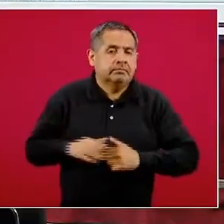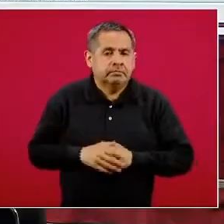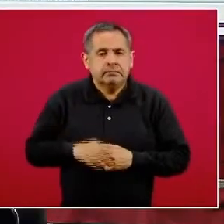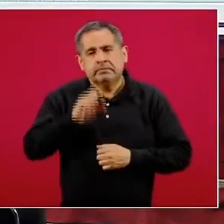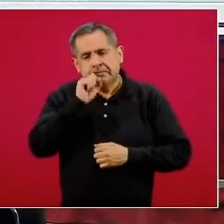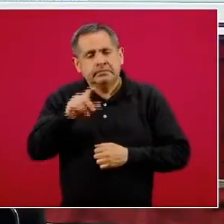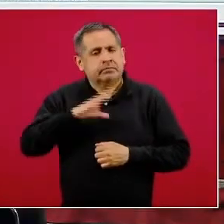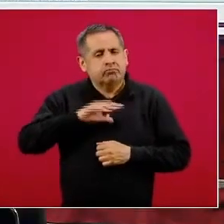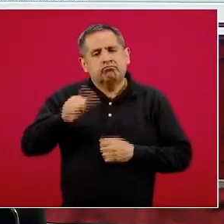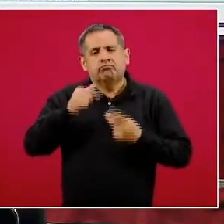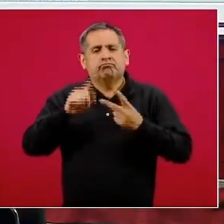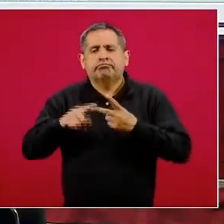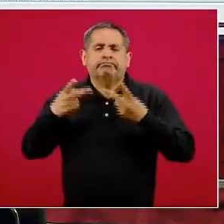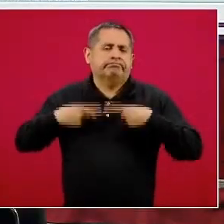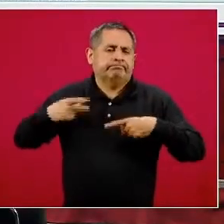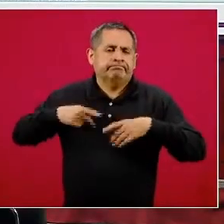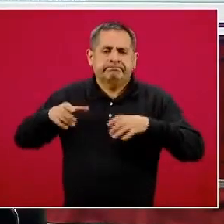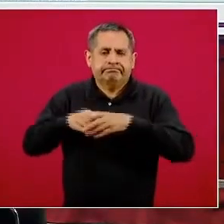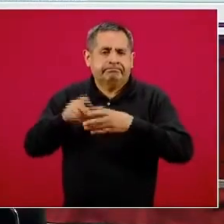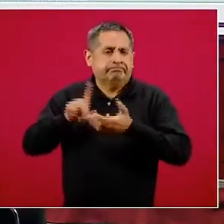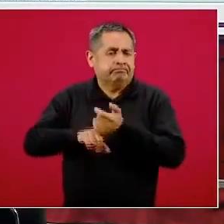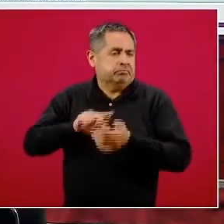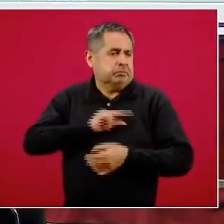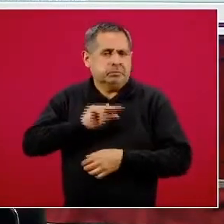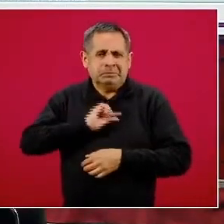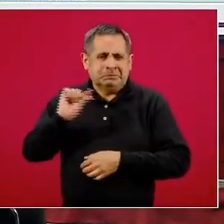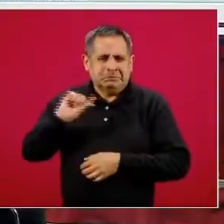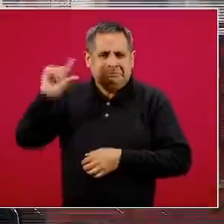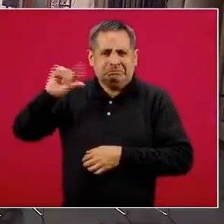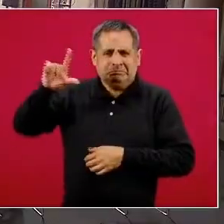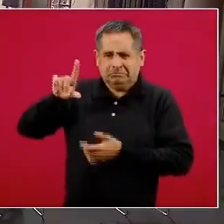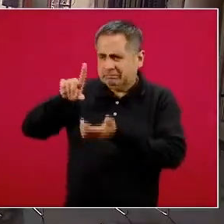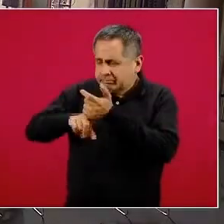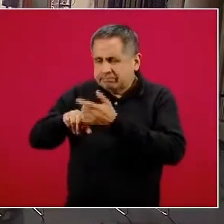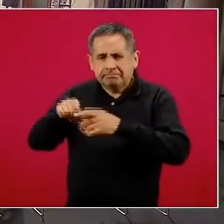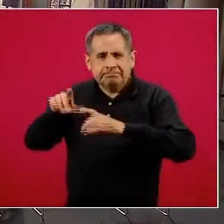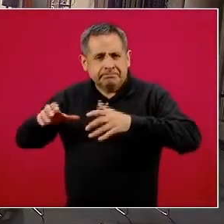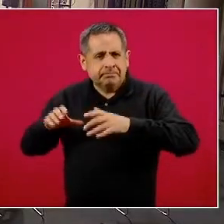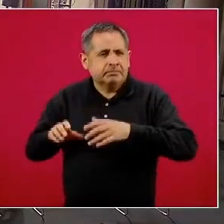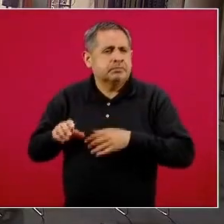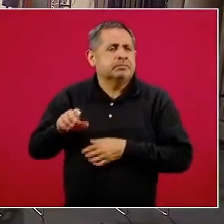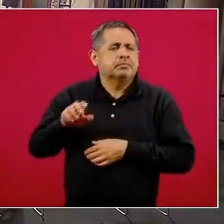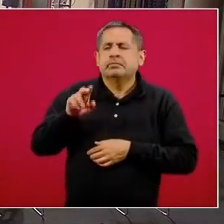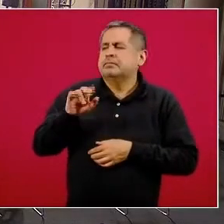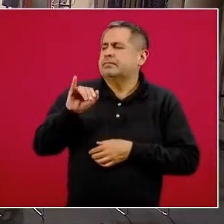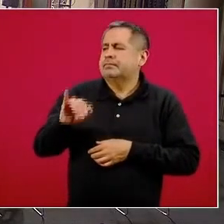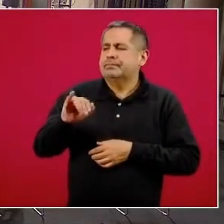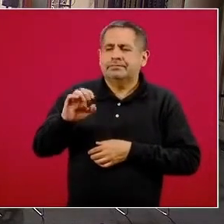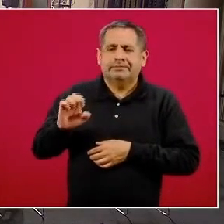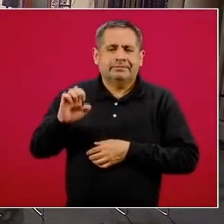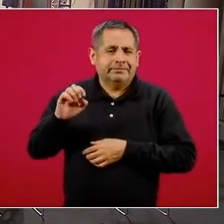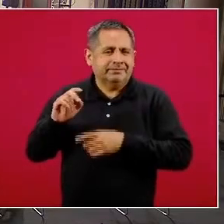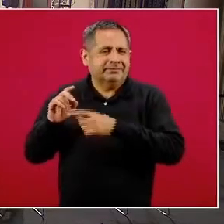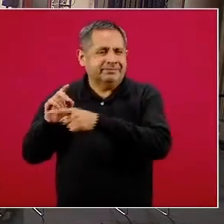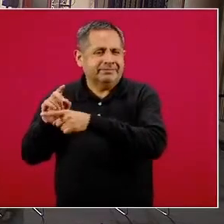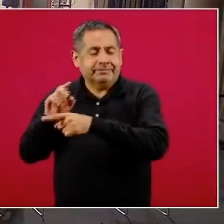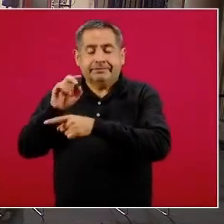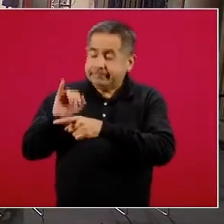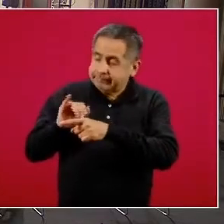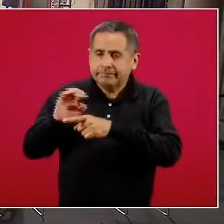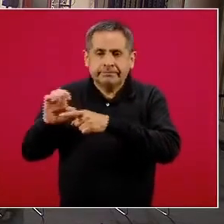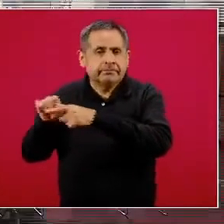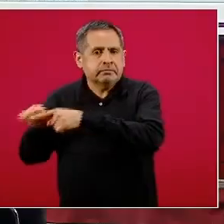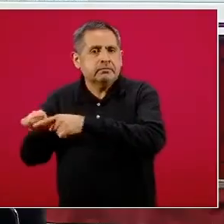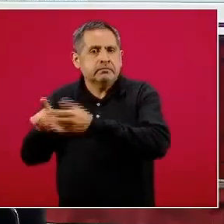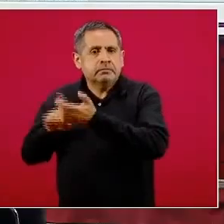pues se tiene personal especialista que está dentro de la unidad de inteligencia epidemiológica y sanitaria, quienes también les